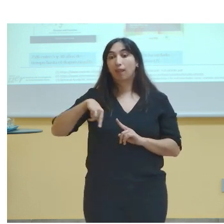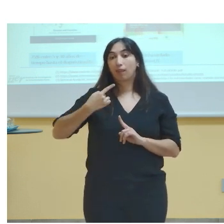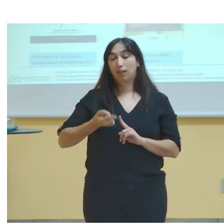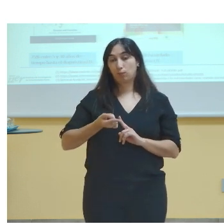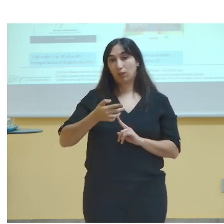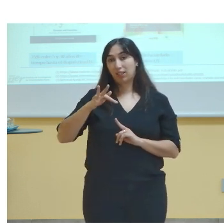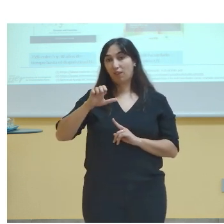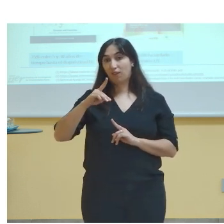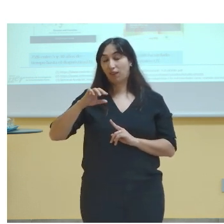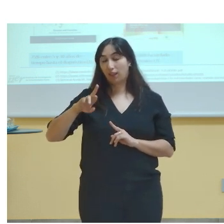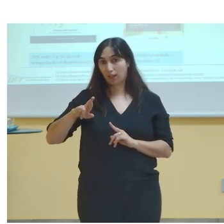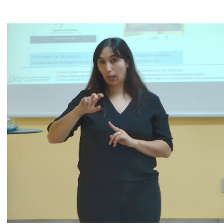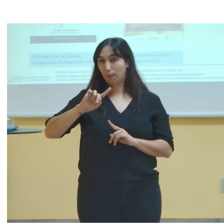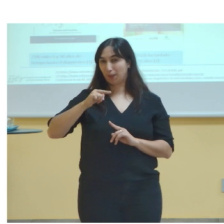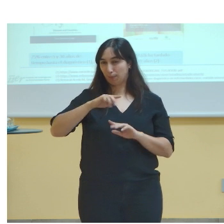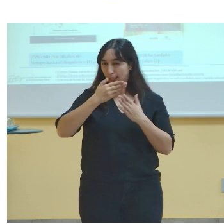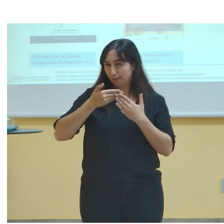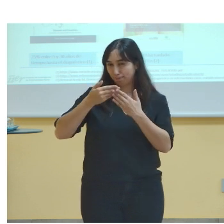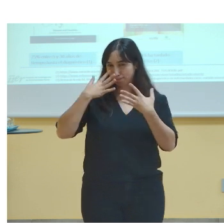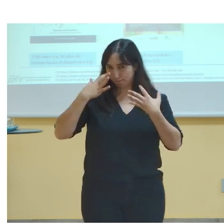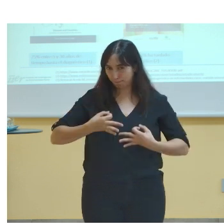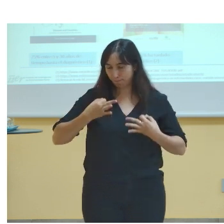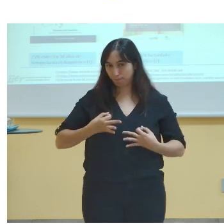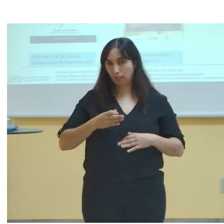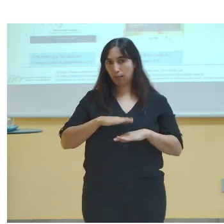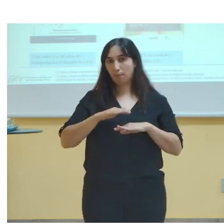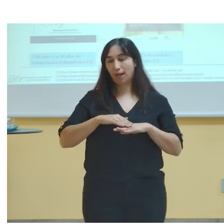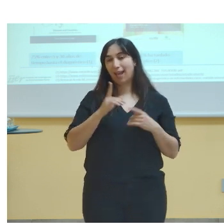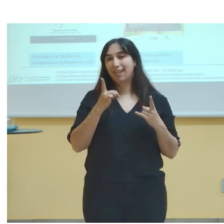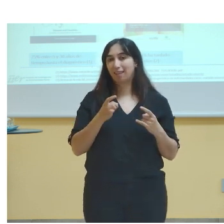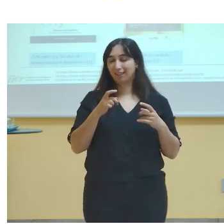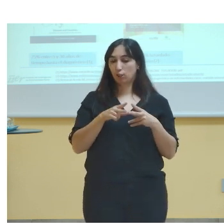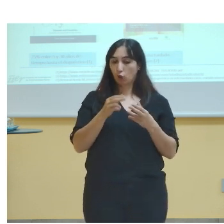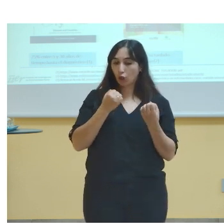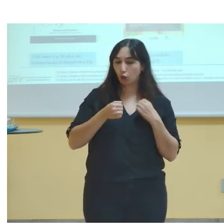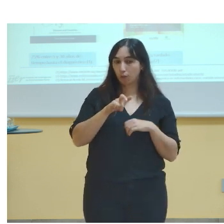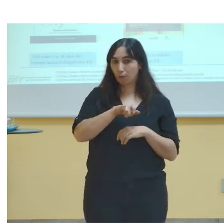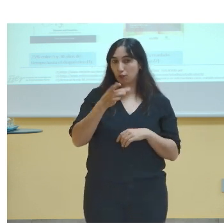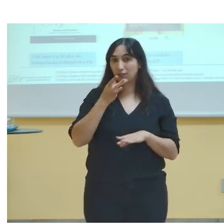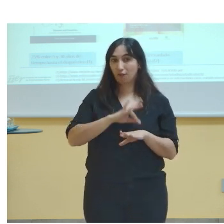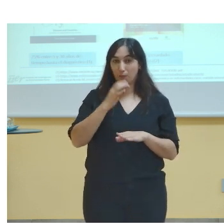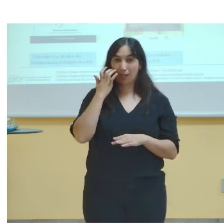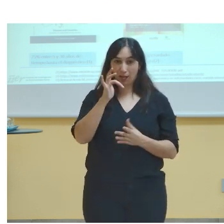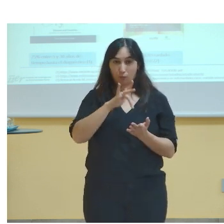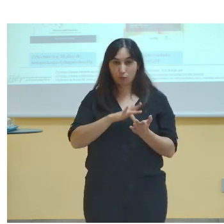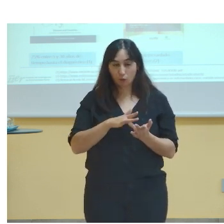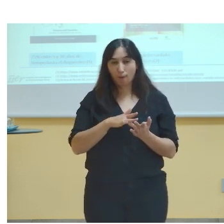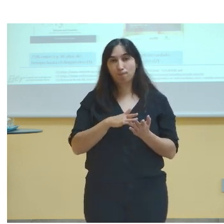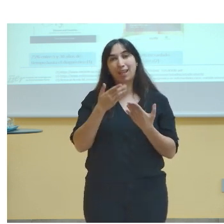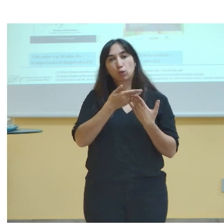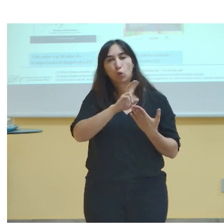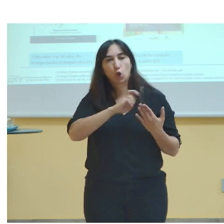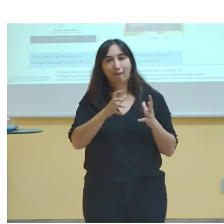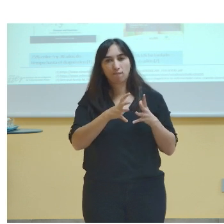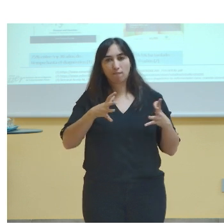Posteriormente, FEDER, en su primer estudio en serio, que determinaba las necesidades socioeconómicas de las personas afectadas por enfermedades raras, hizo un estudio